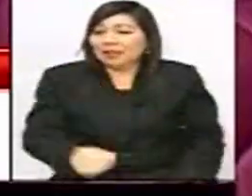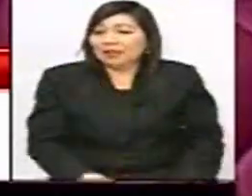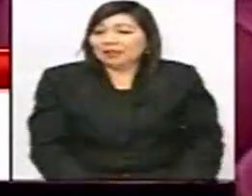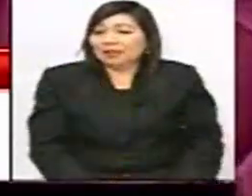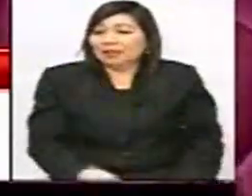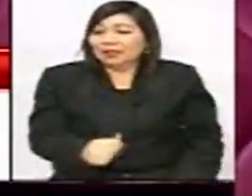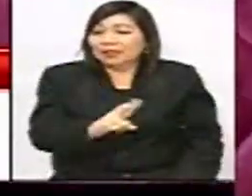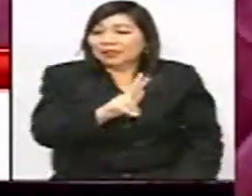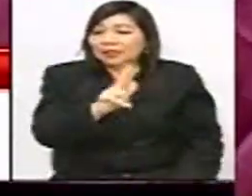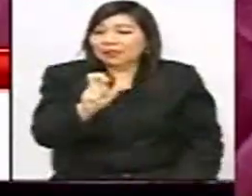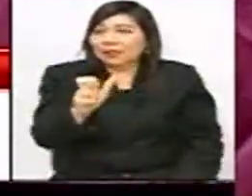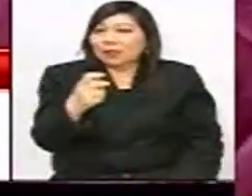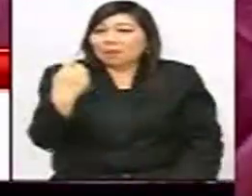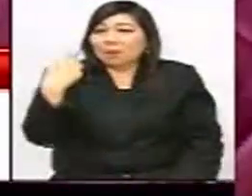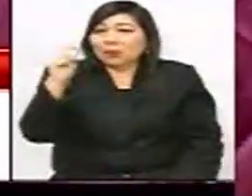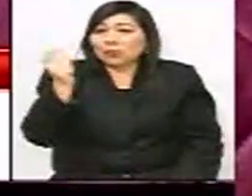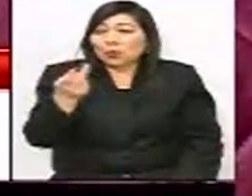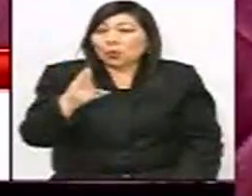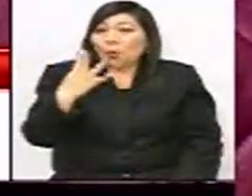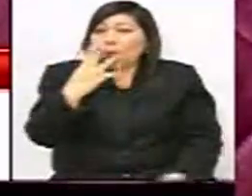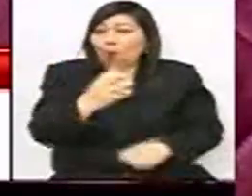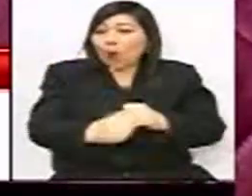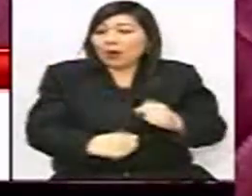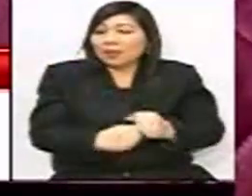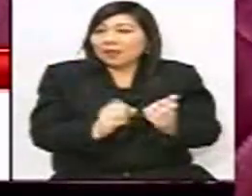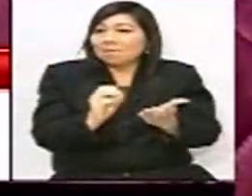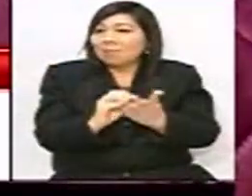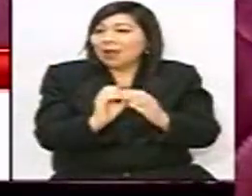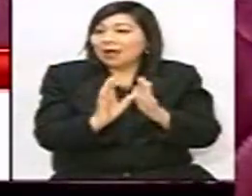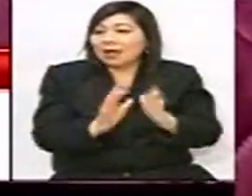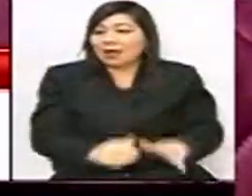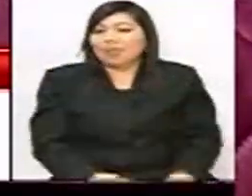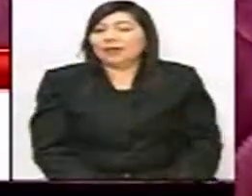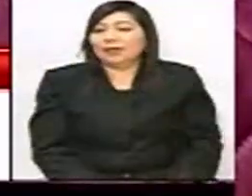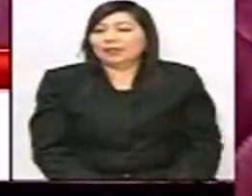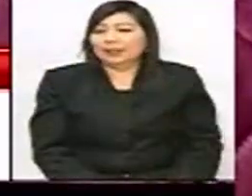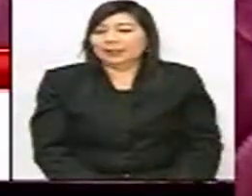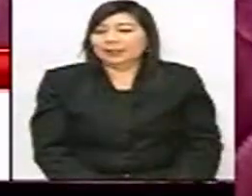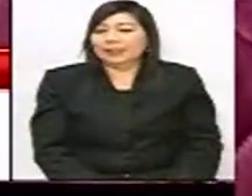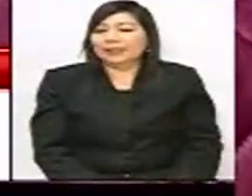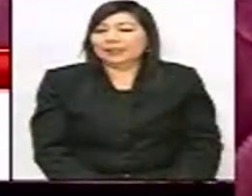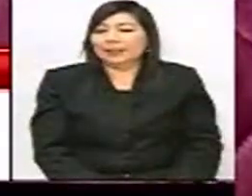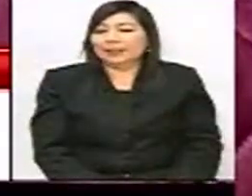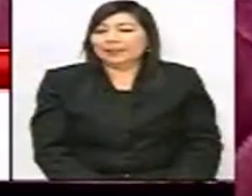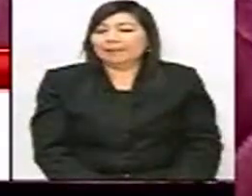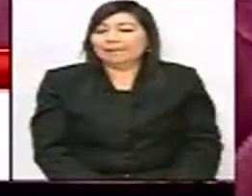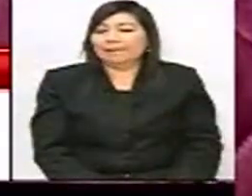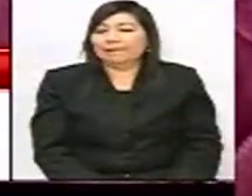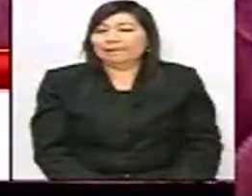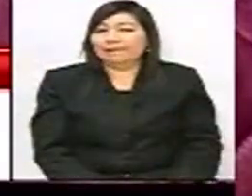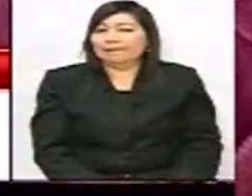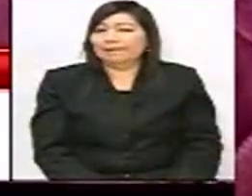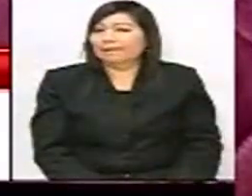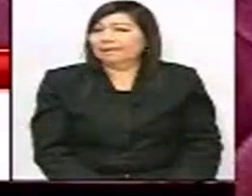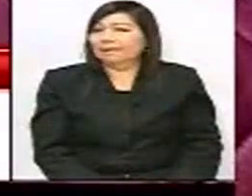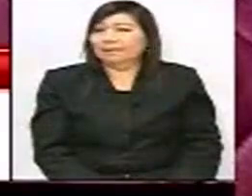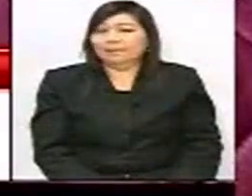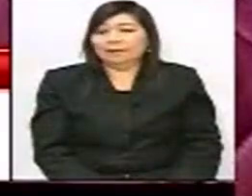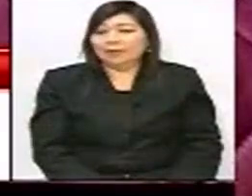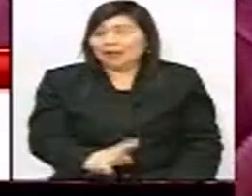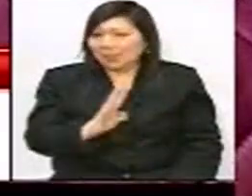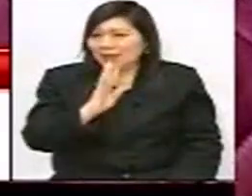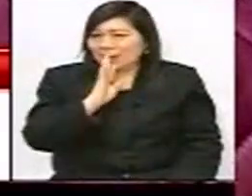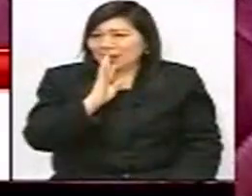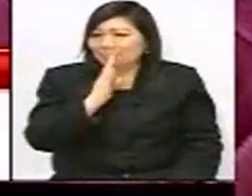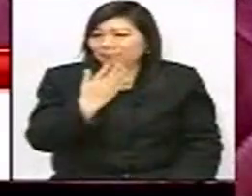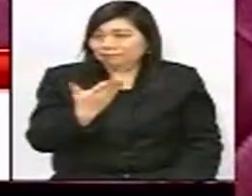Han ganado 300% en 4 años. Eso es clarísimo. Eso es clarísimo. Y entonces, que lo diga así como